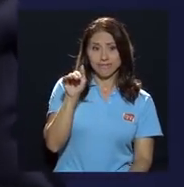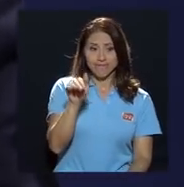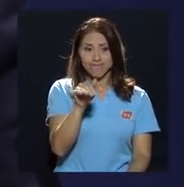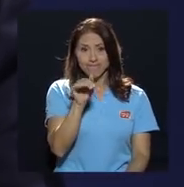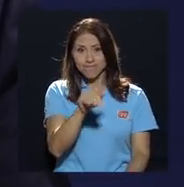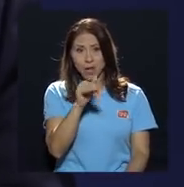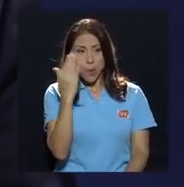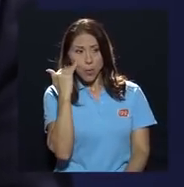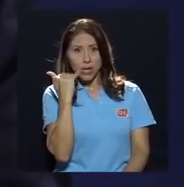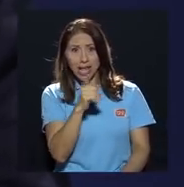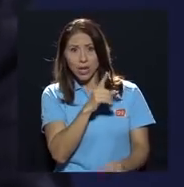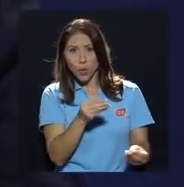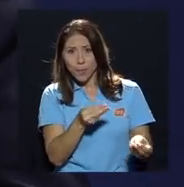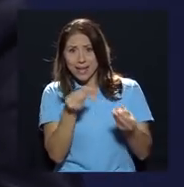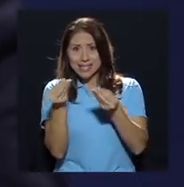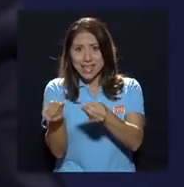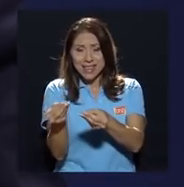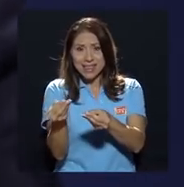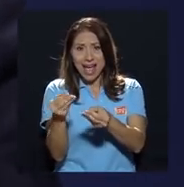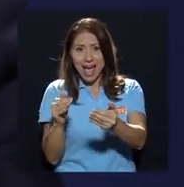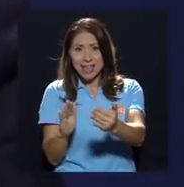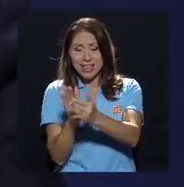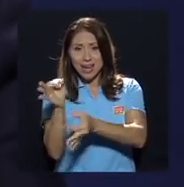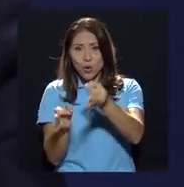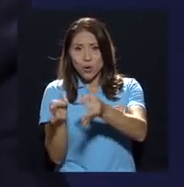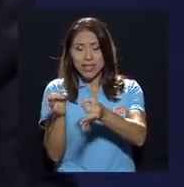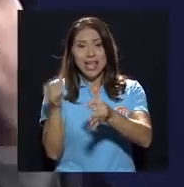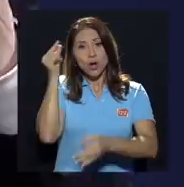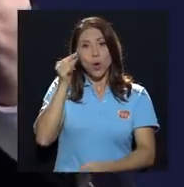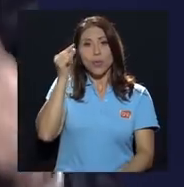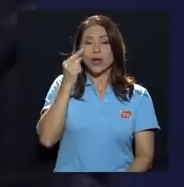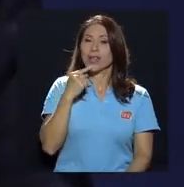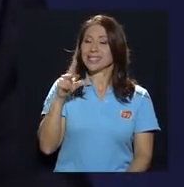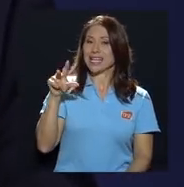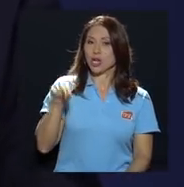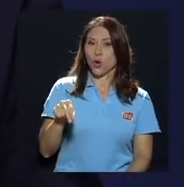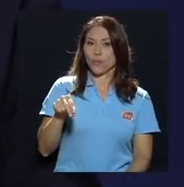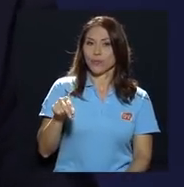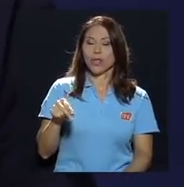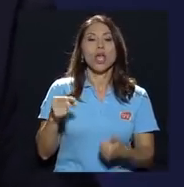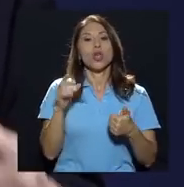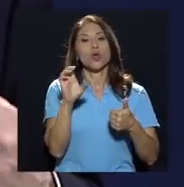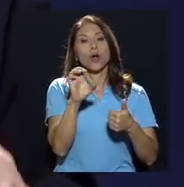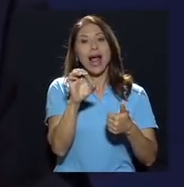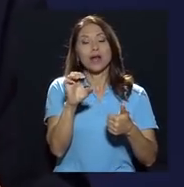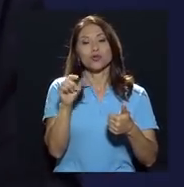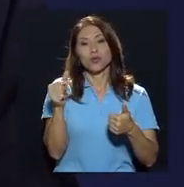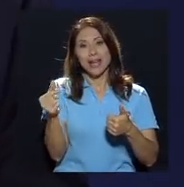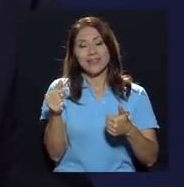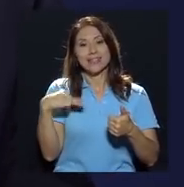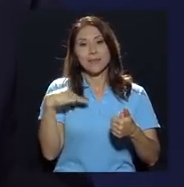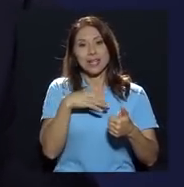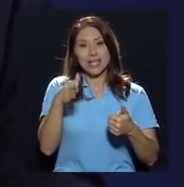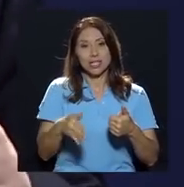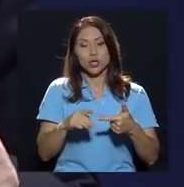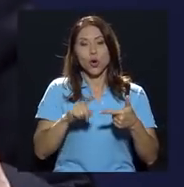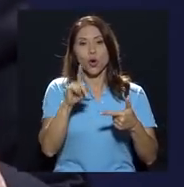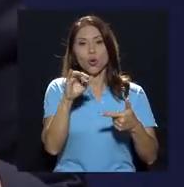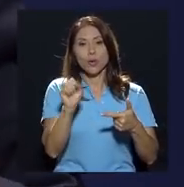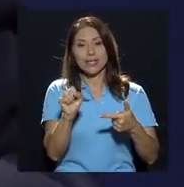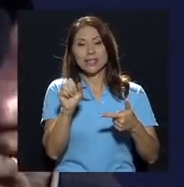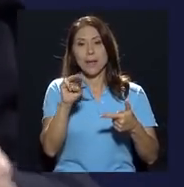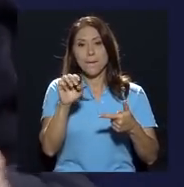presente caso la corte y el gobierno le dice no era don carlos gutiérrez el ministro de donde xavier tomos el presidente